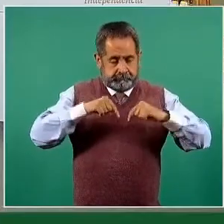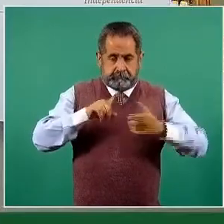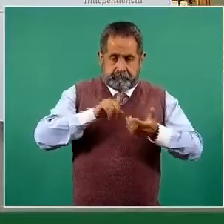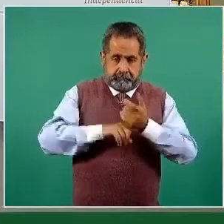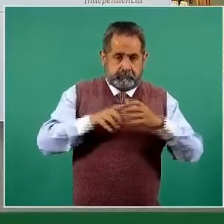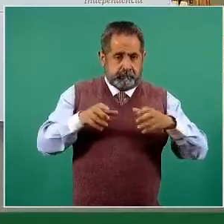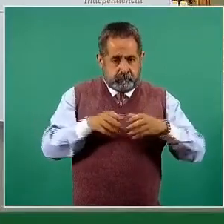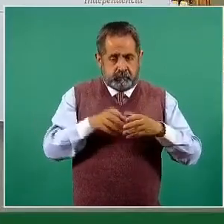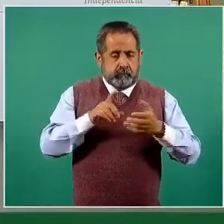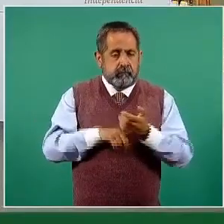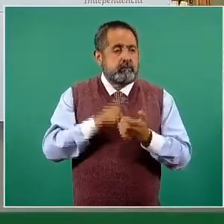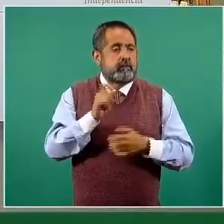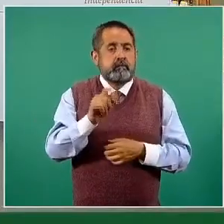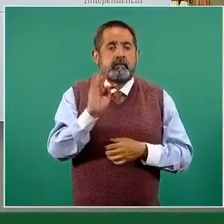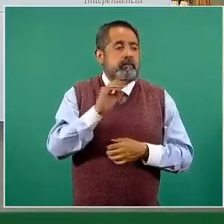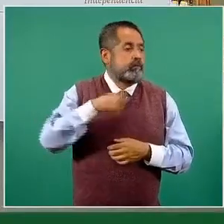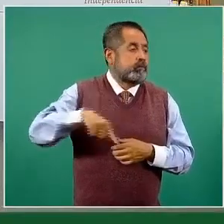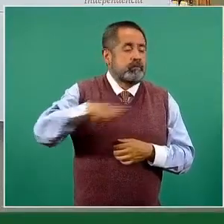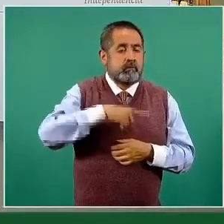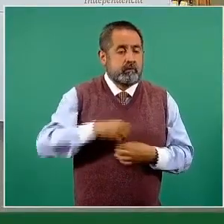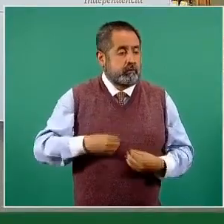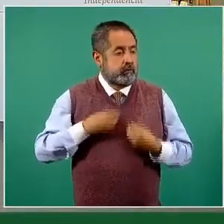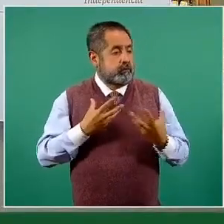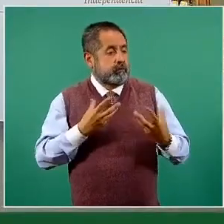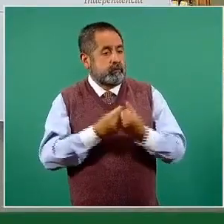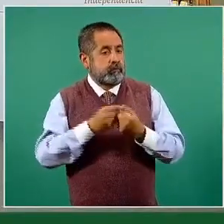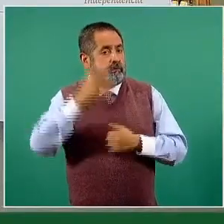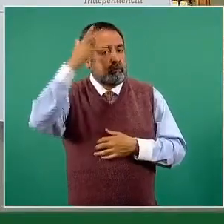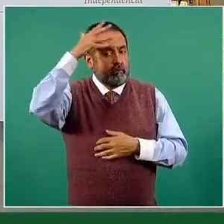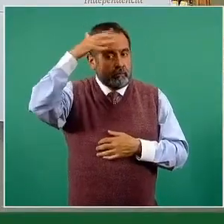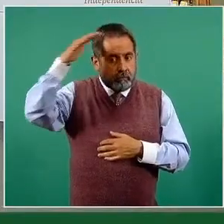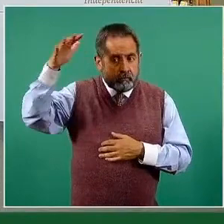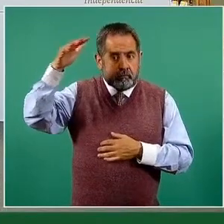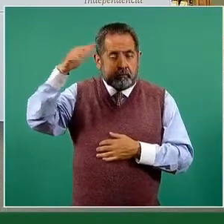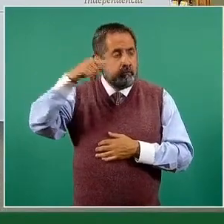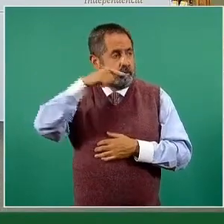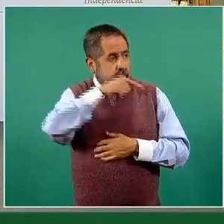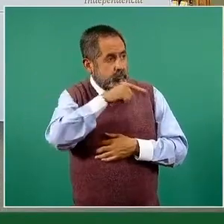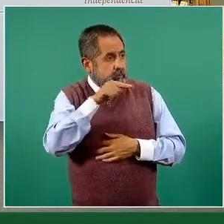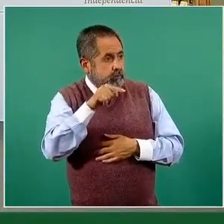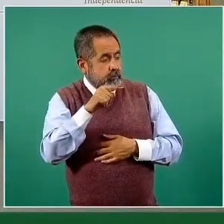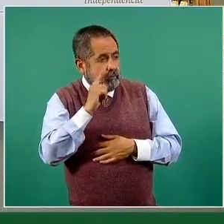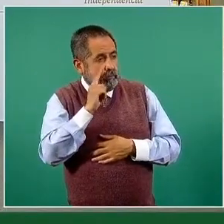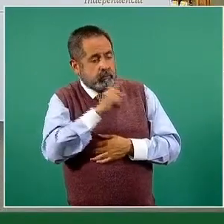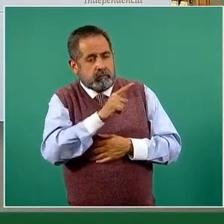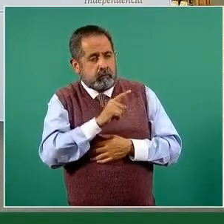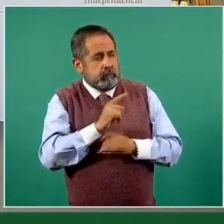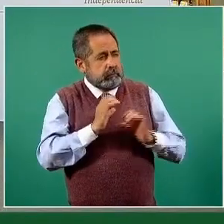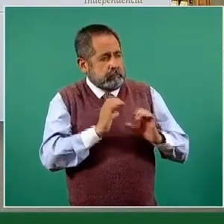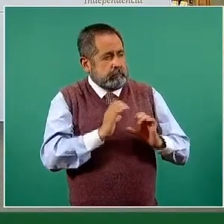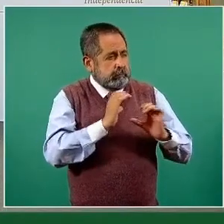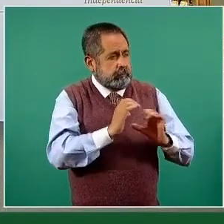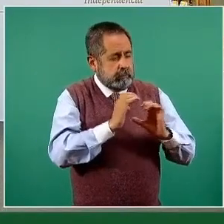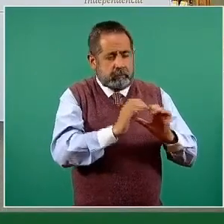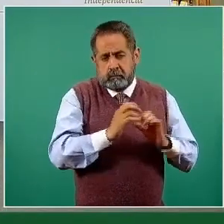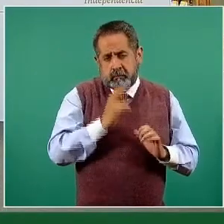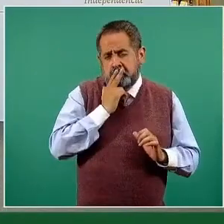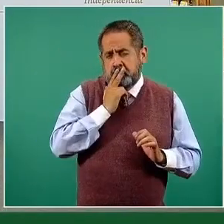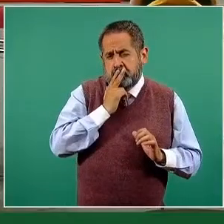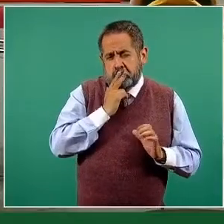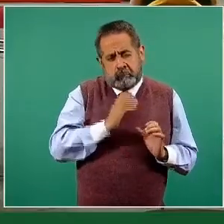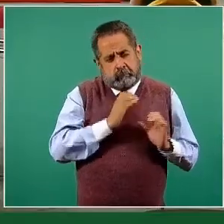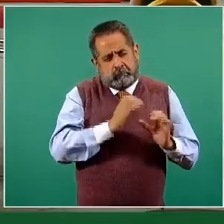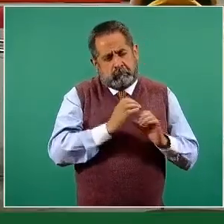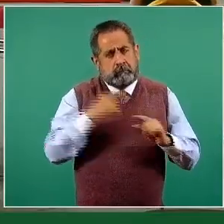si nosotros en casa vivimos con personas adultas mayores a las que les hemos cuidado durante